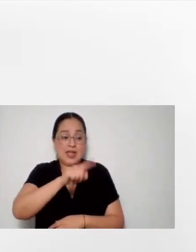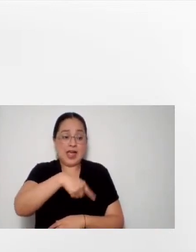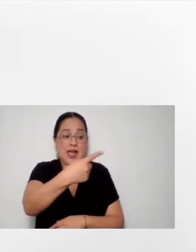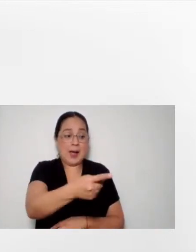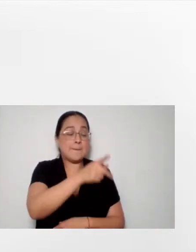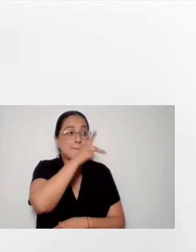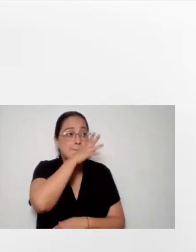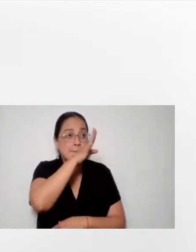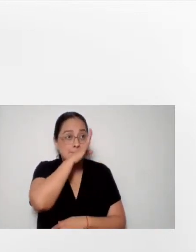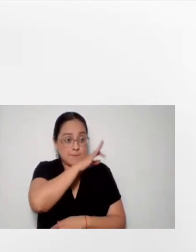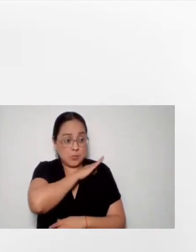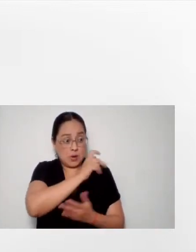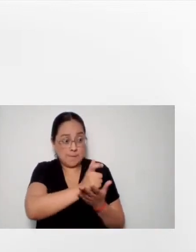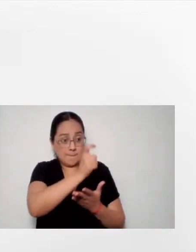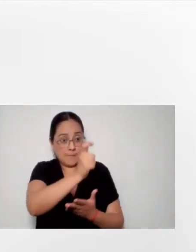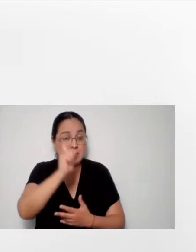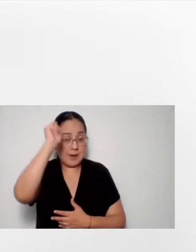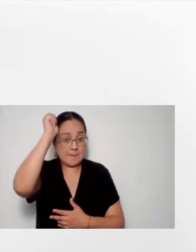otras personas.